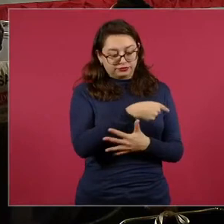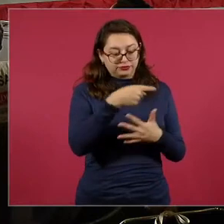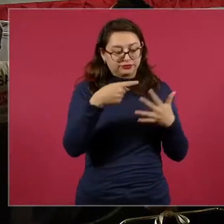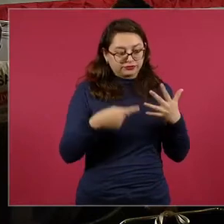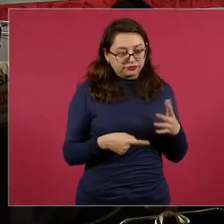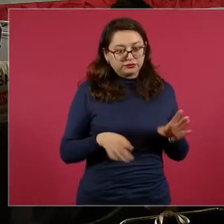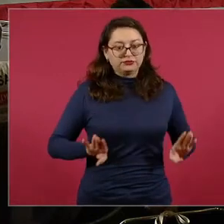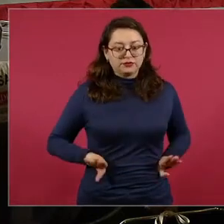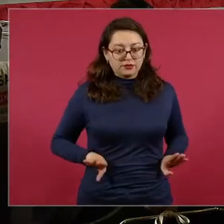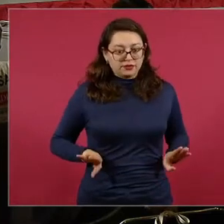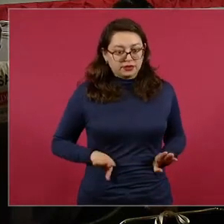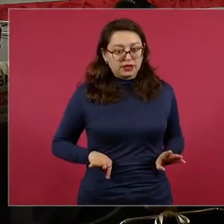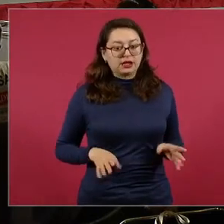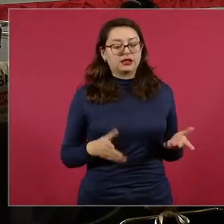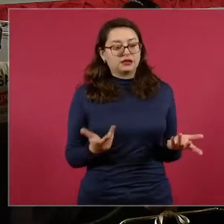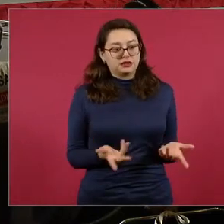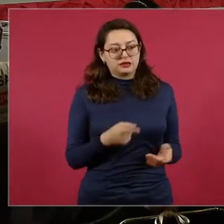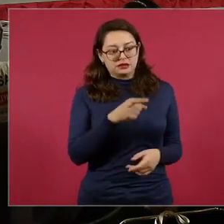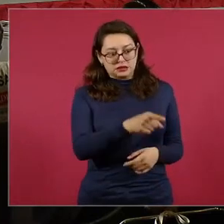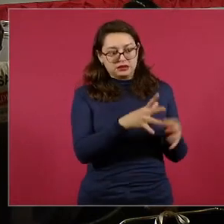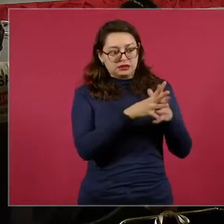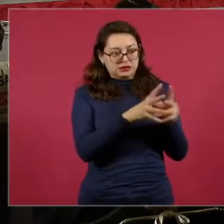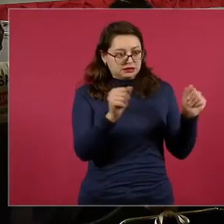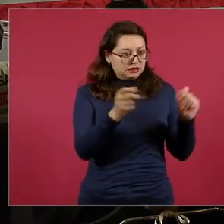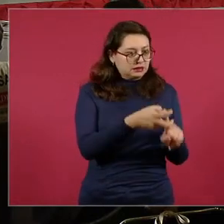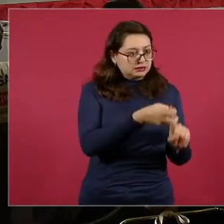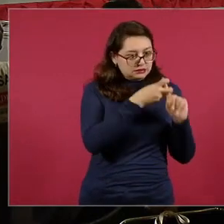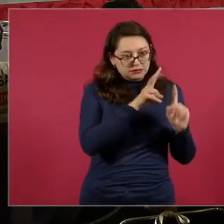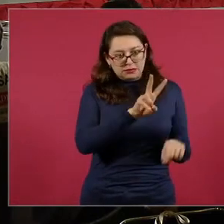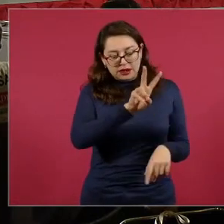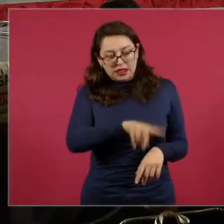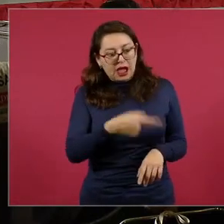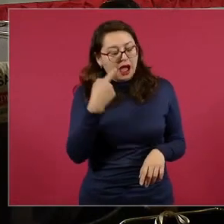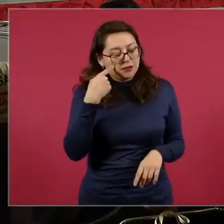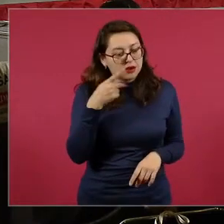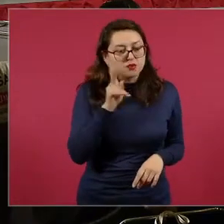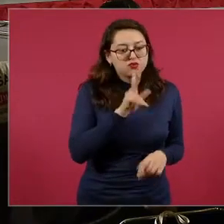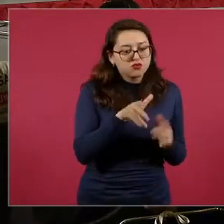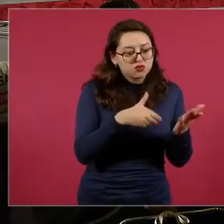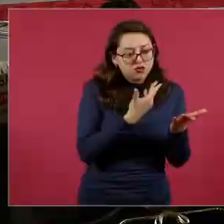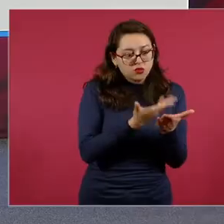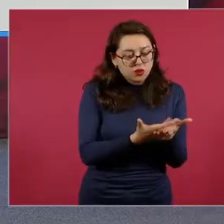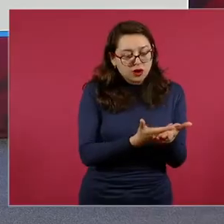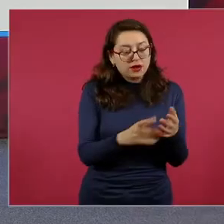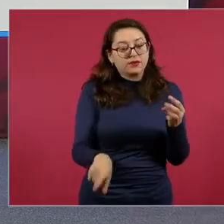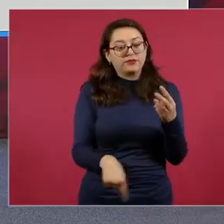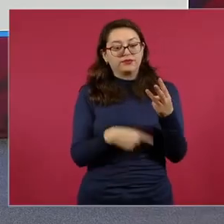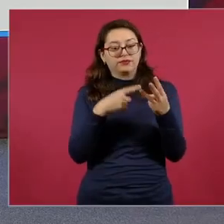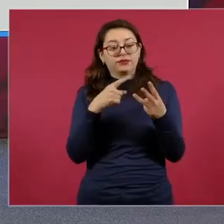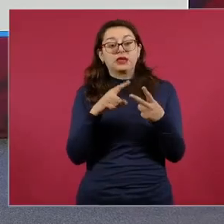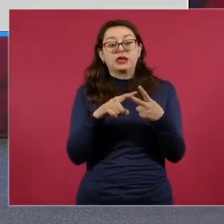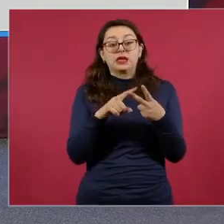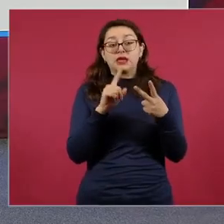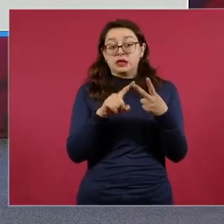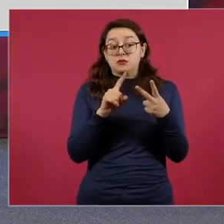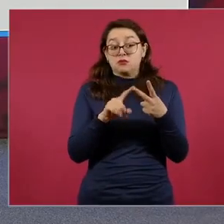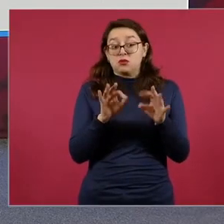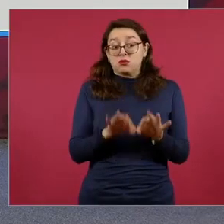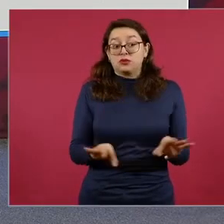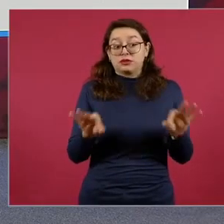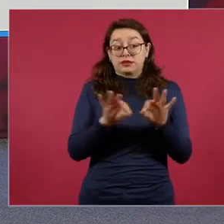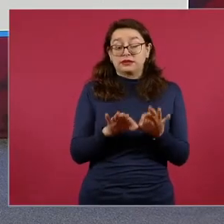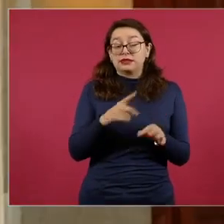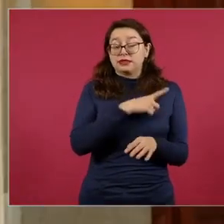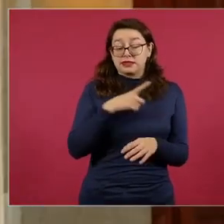supuestos legales para presumir la comisión de un delito contra la persona desaparecida. Es muy importante en estos casos